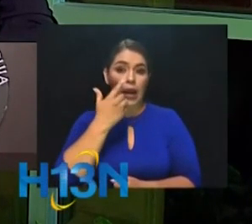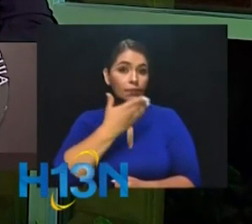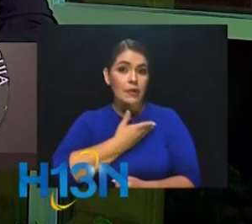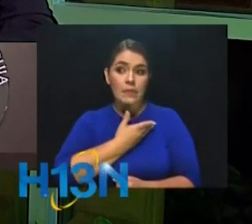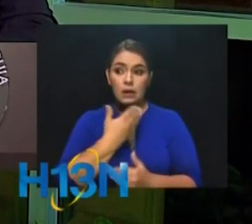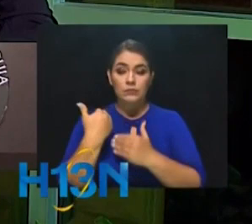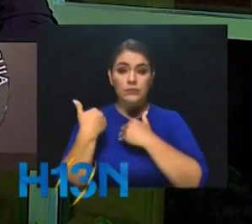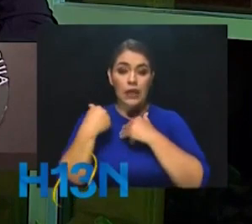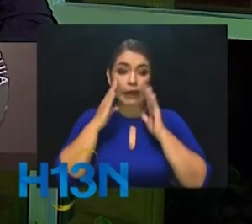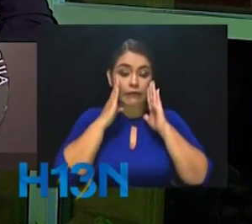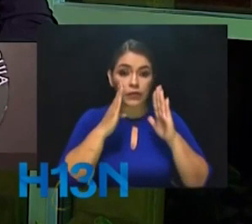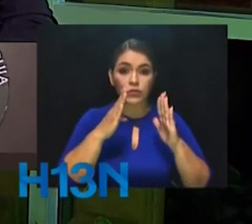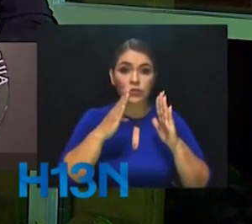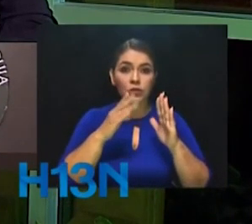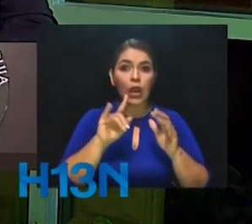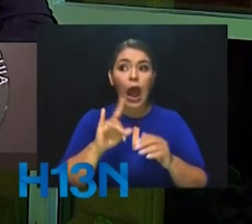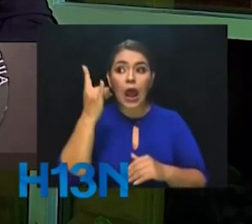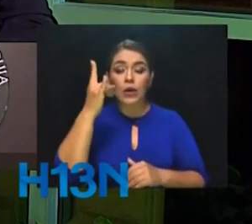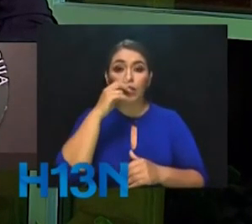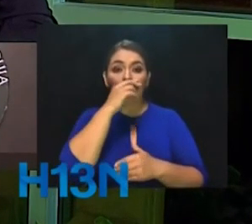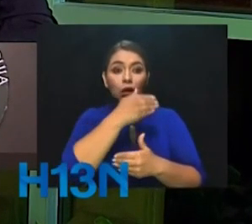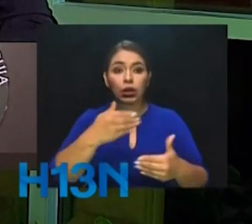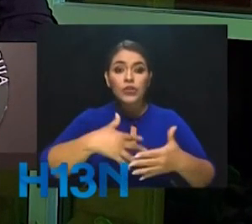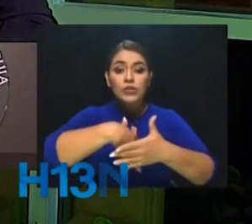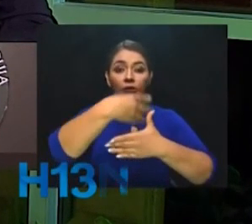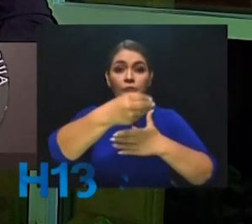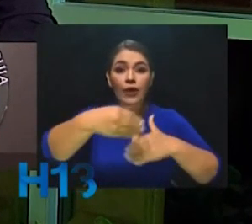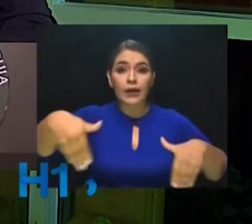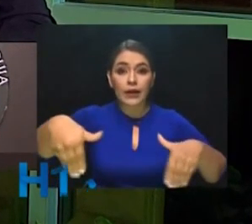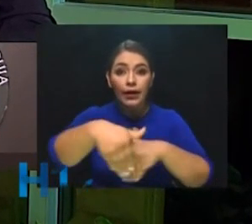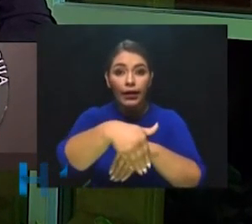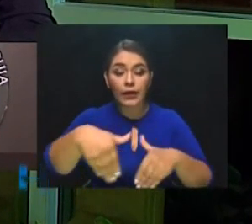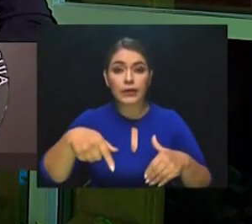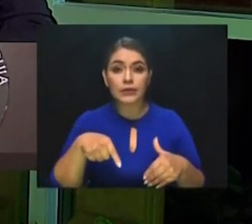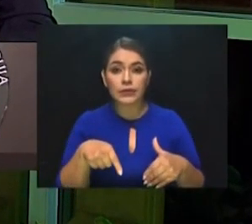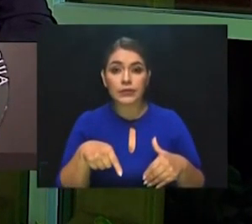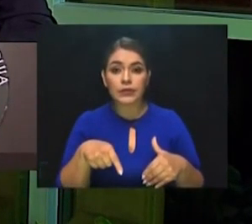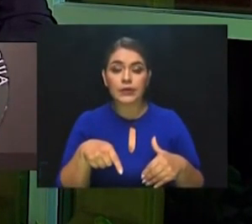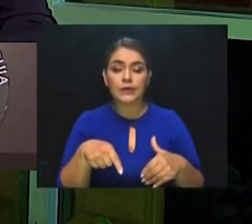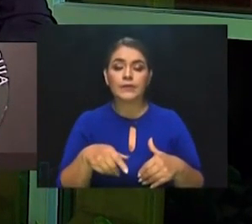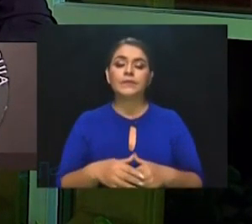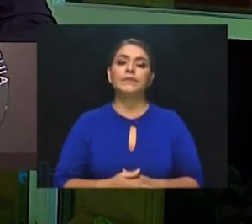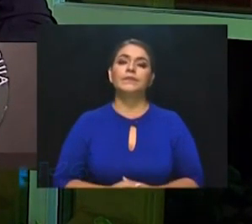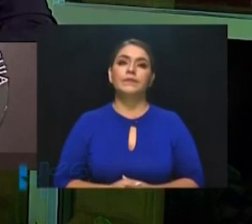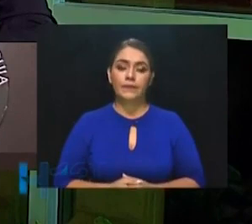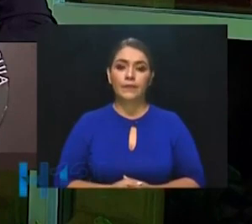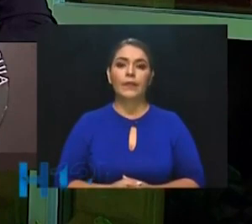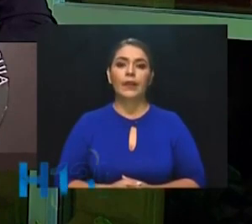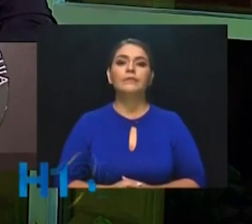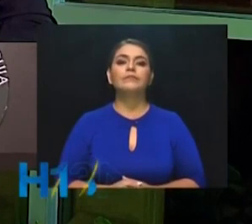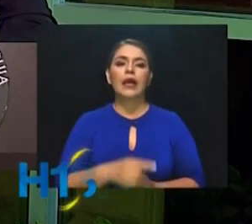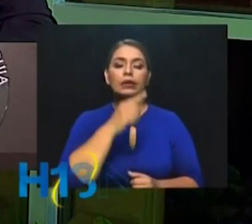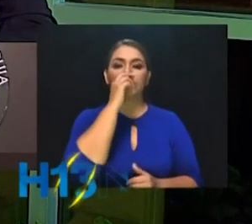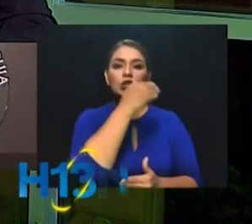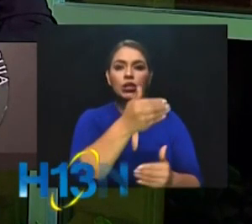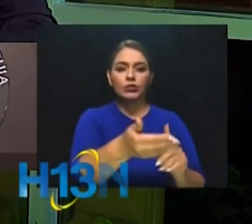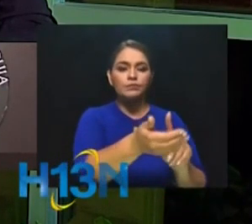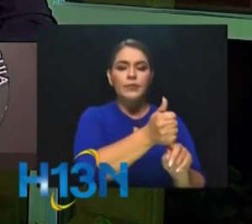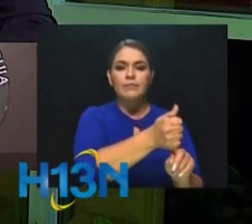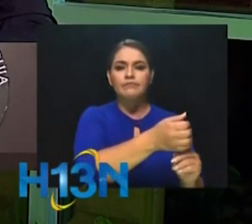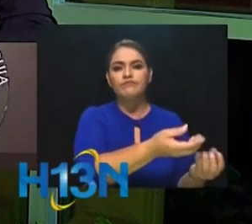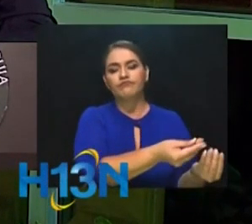la zona y durante el tiempo de que trata el artículo primero del presente decreto, serán conducidos por la